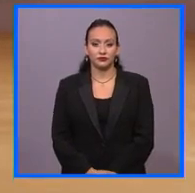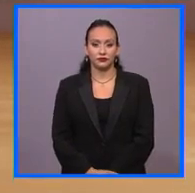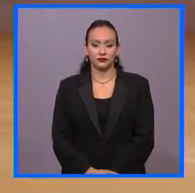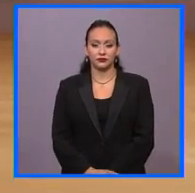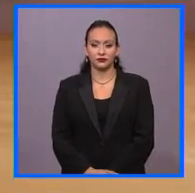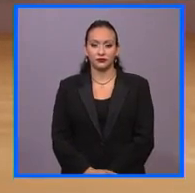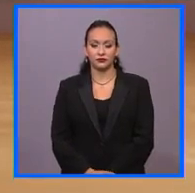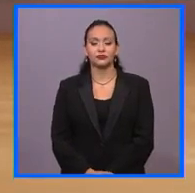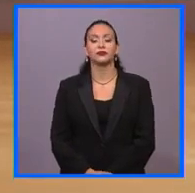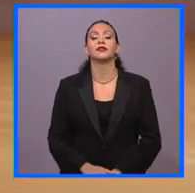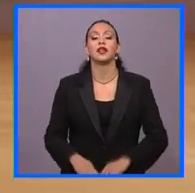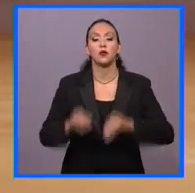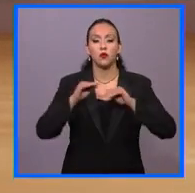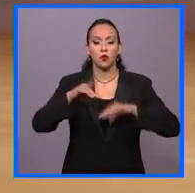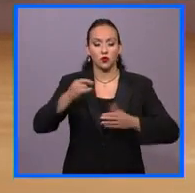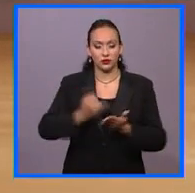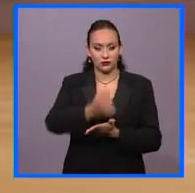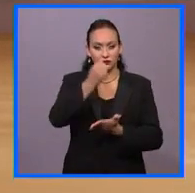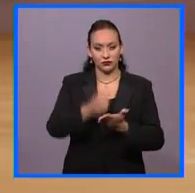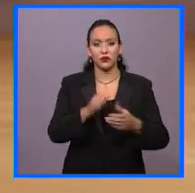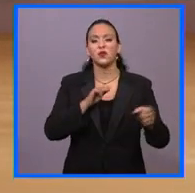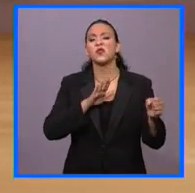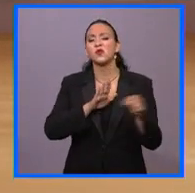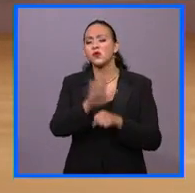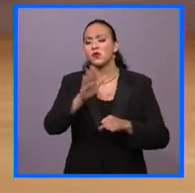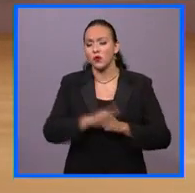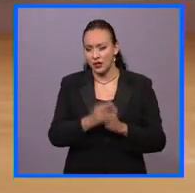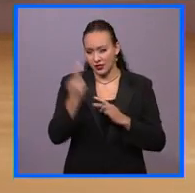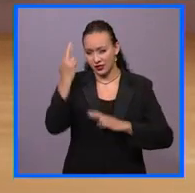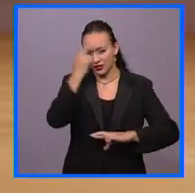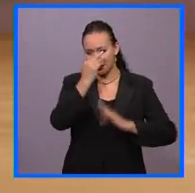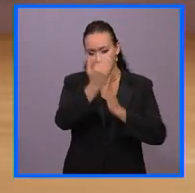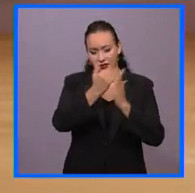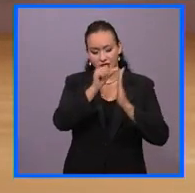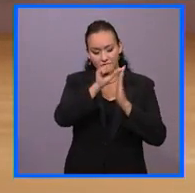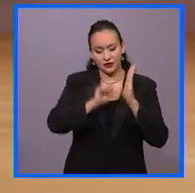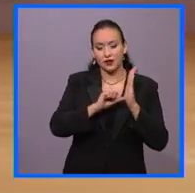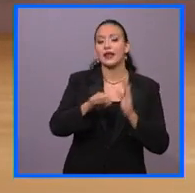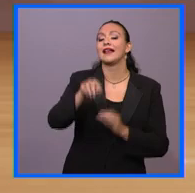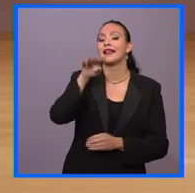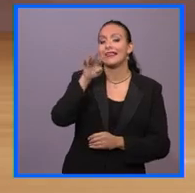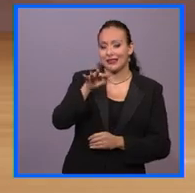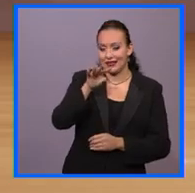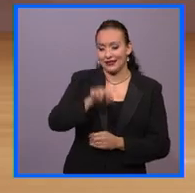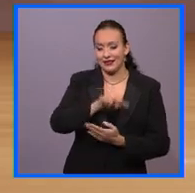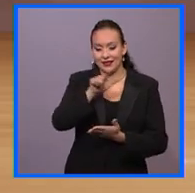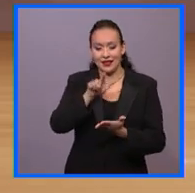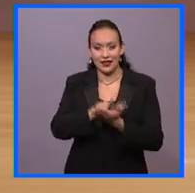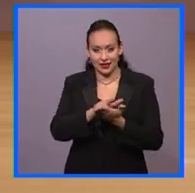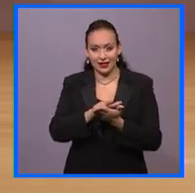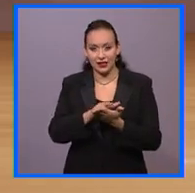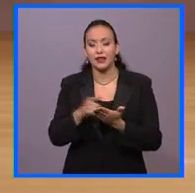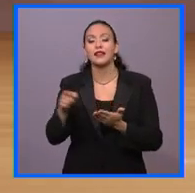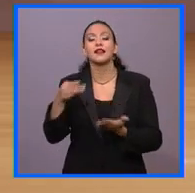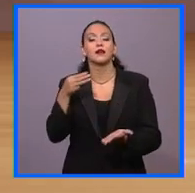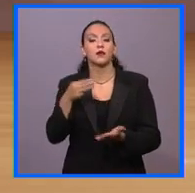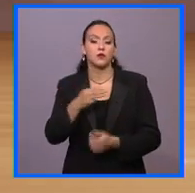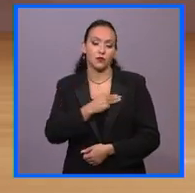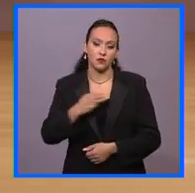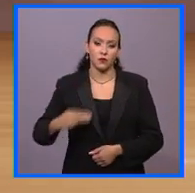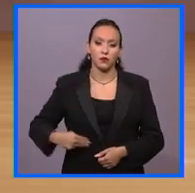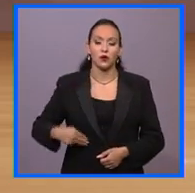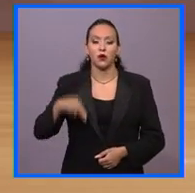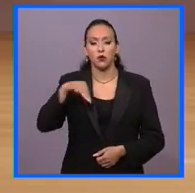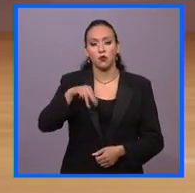Fue publicada la sentencia del Pleno en la que invalidó fracciones del artículo 19 de la Ley de Ingresos del municipio de